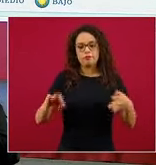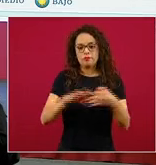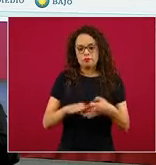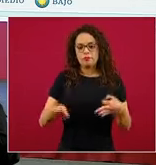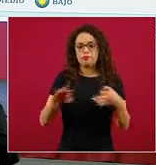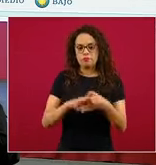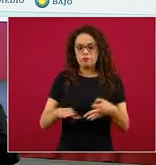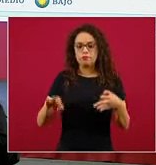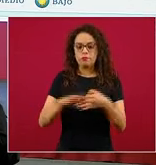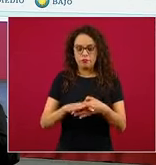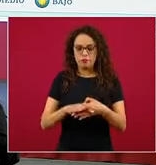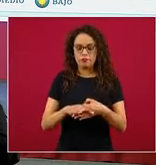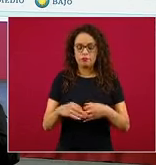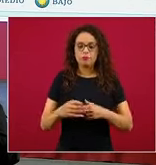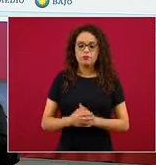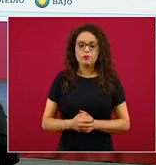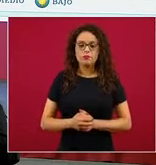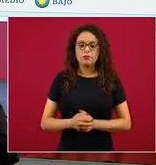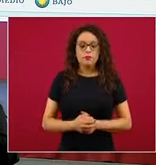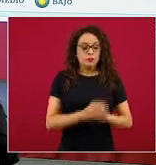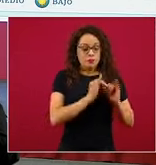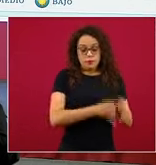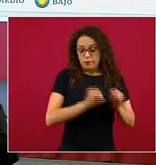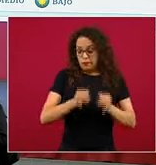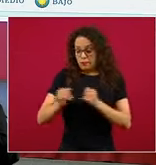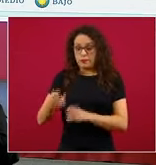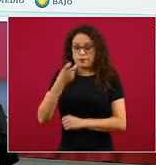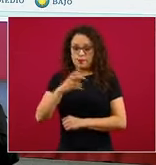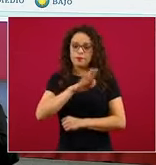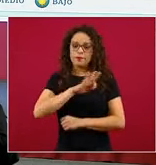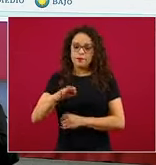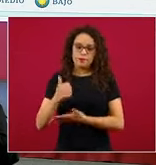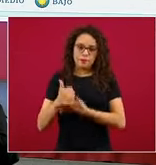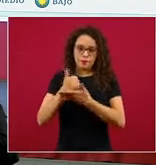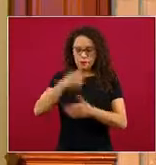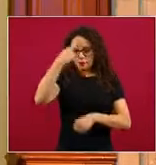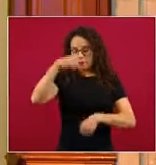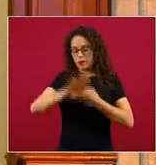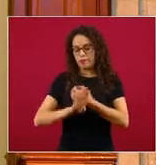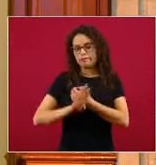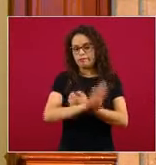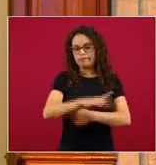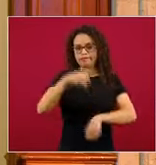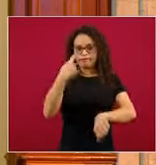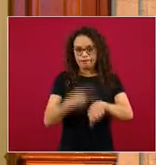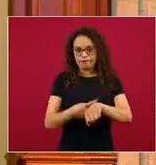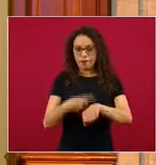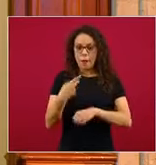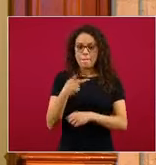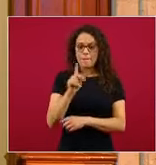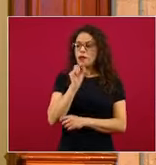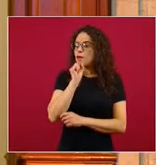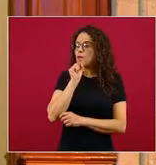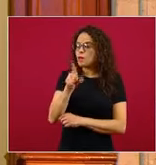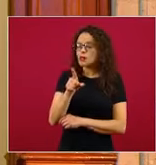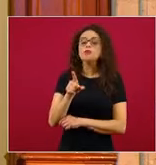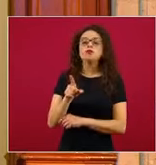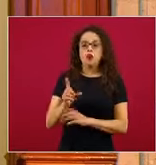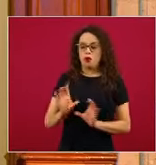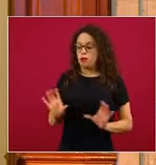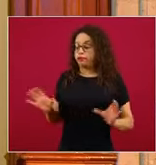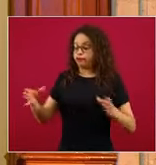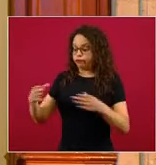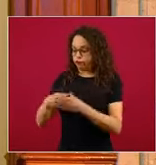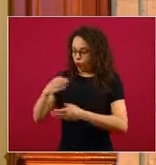pueden ayudar en lo individual a prevenir la enfermedad, pero que también contribuyen en lo colectivo a que